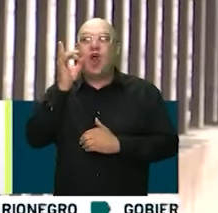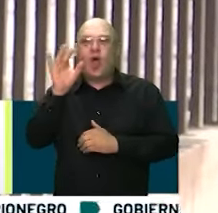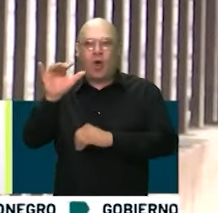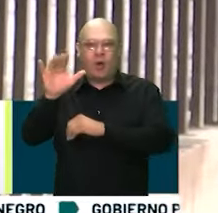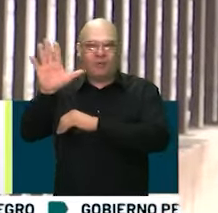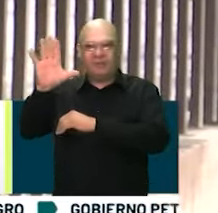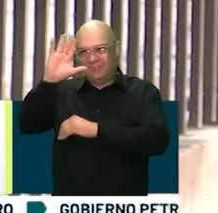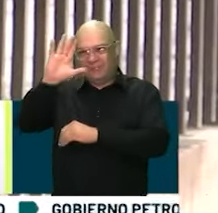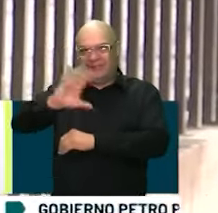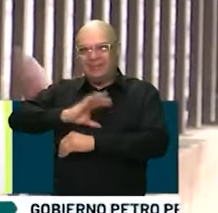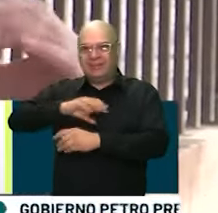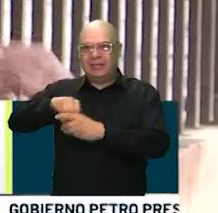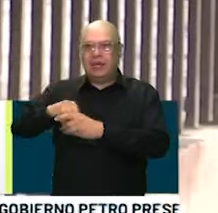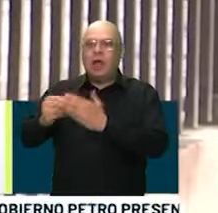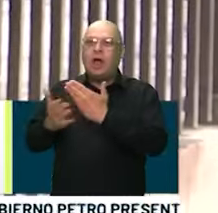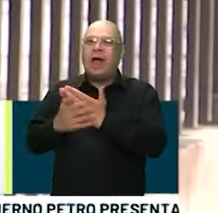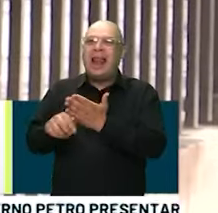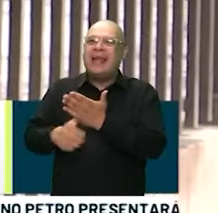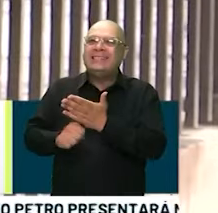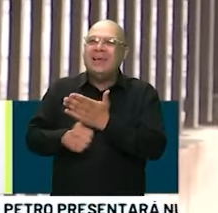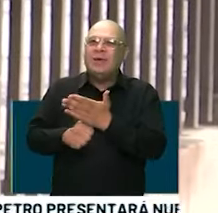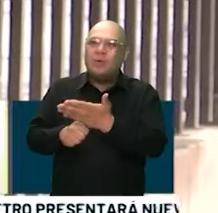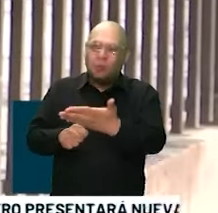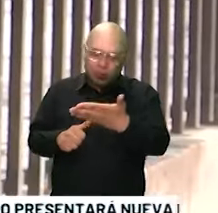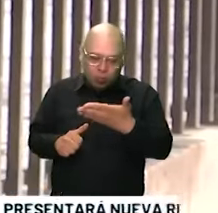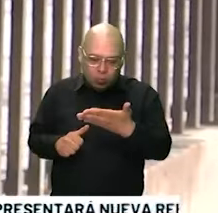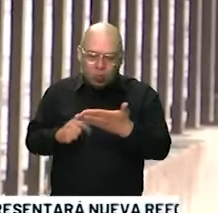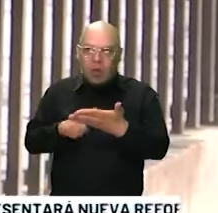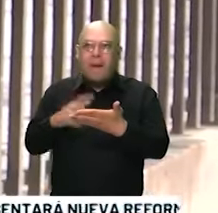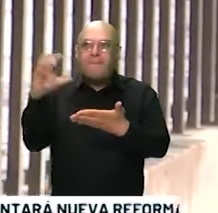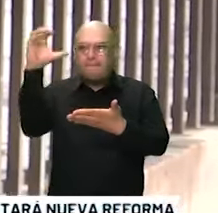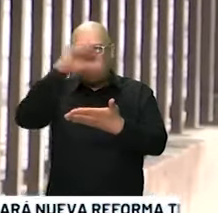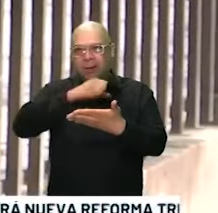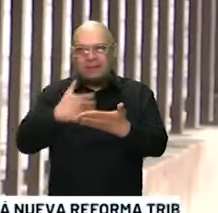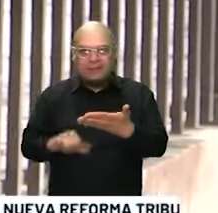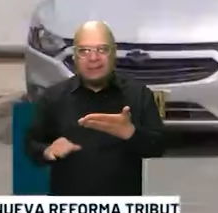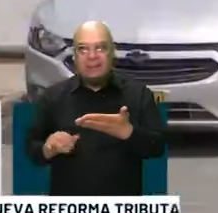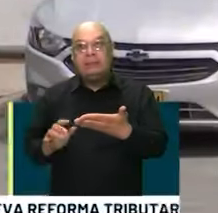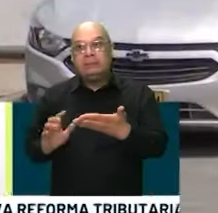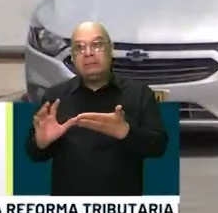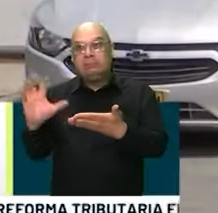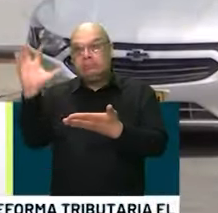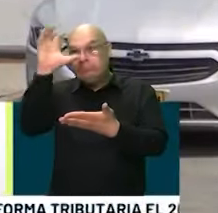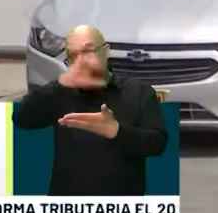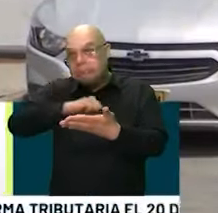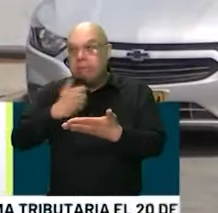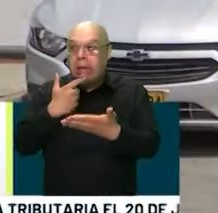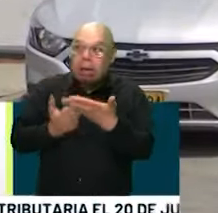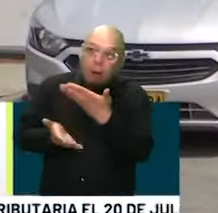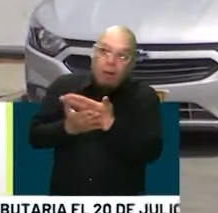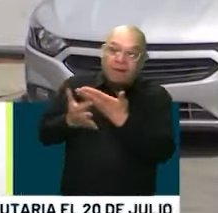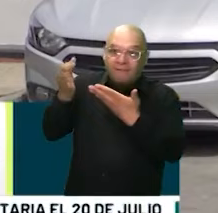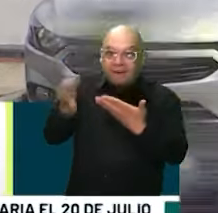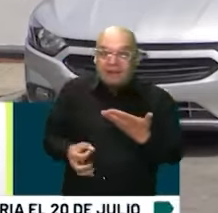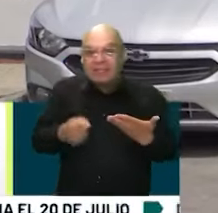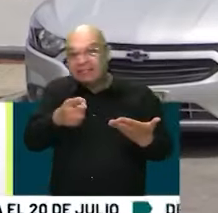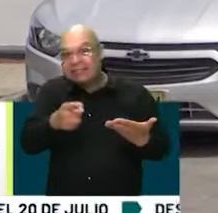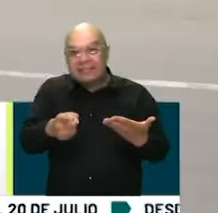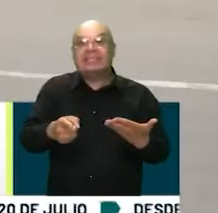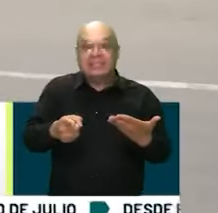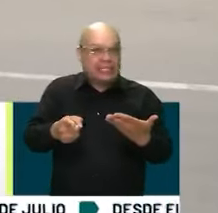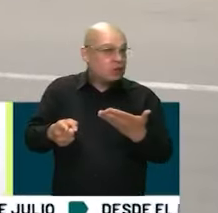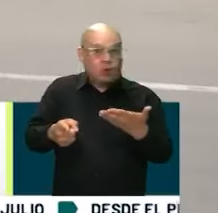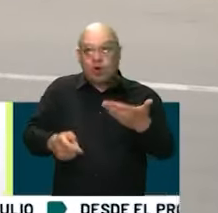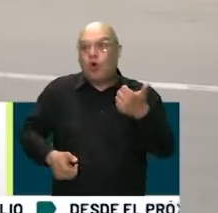tomó la cédula de él. Y ahí fue donde lo identificaron y supuestamente estamos esperando para decir es él. Todo es por identificación de